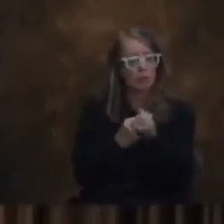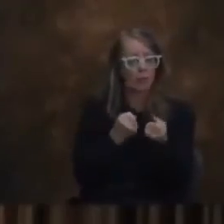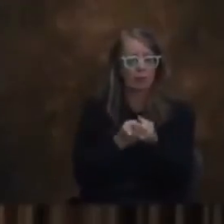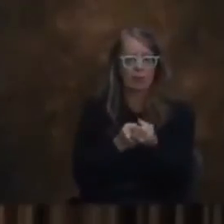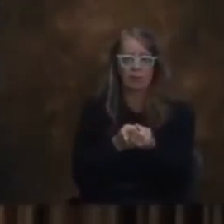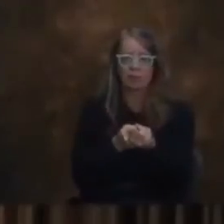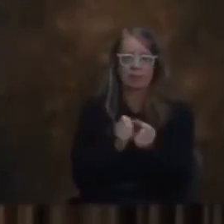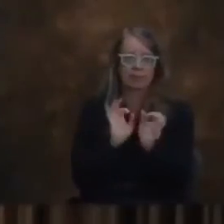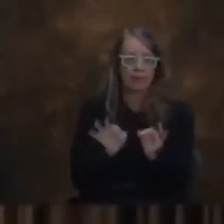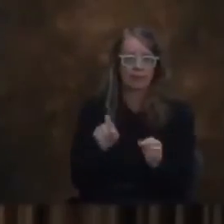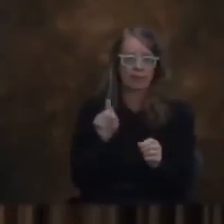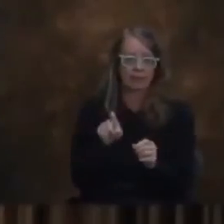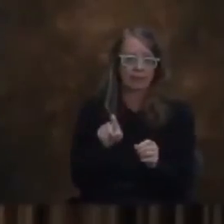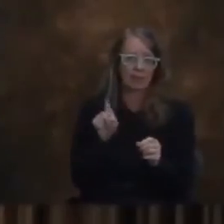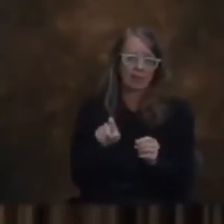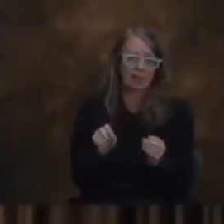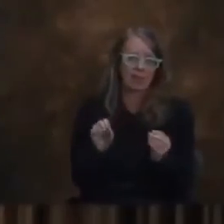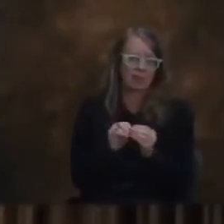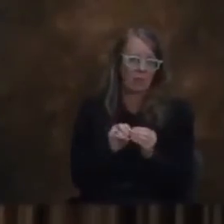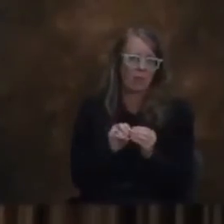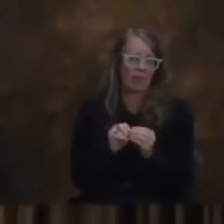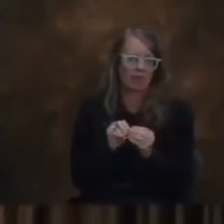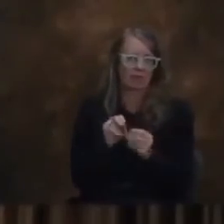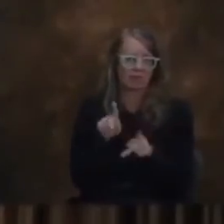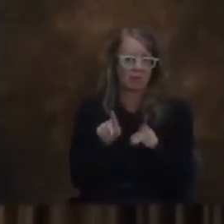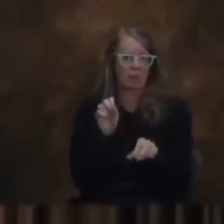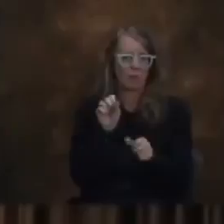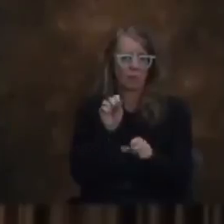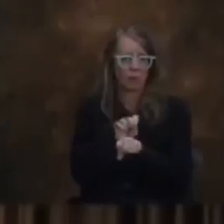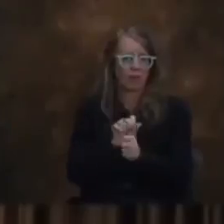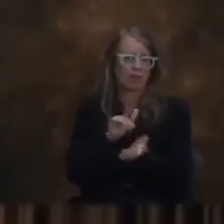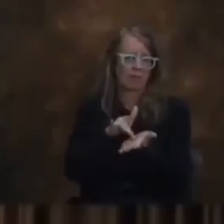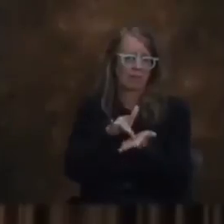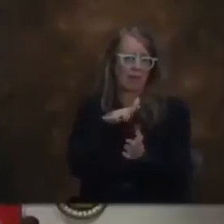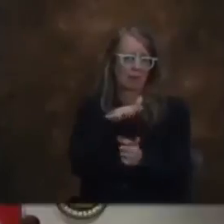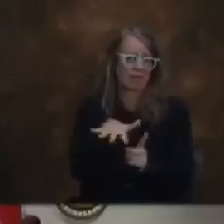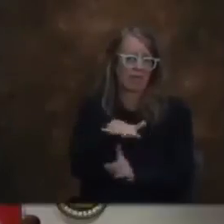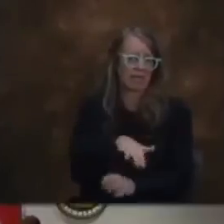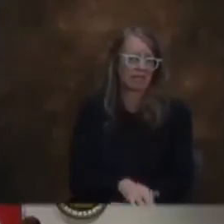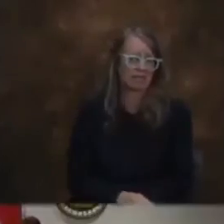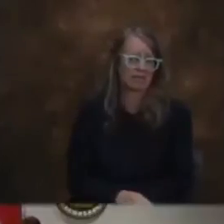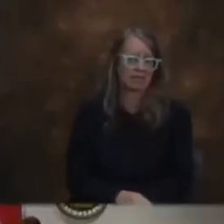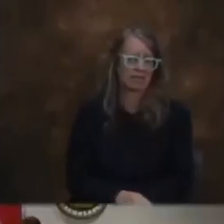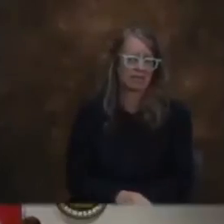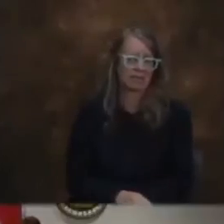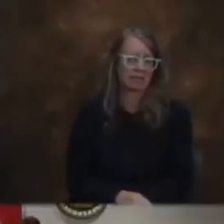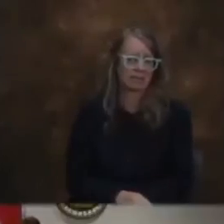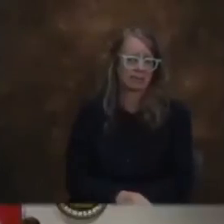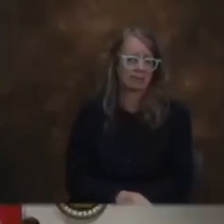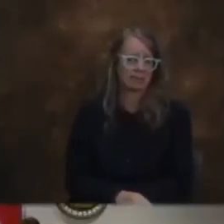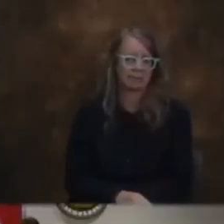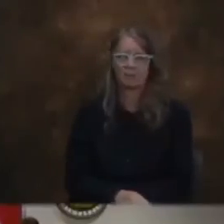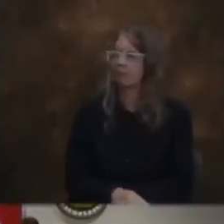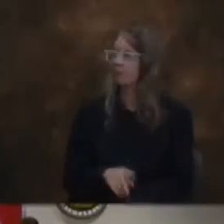persona necesitamos a más trabajadores doctor wayne tengo una pregunta sobre